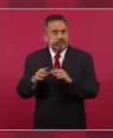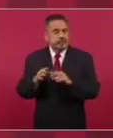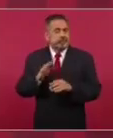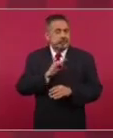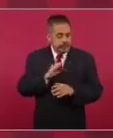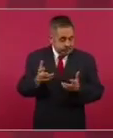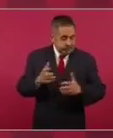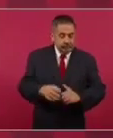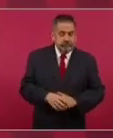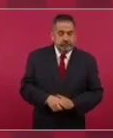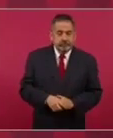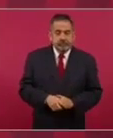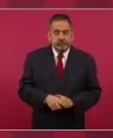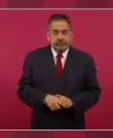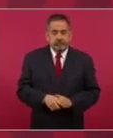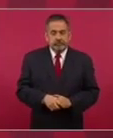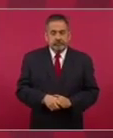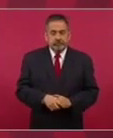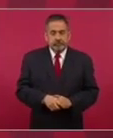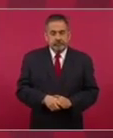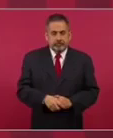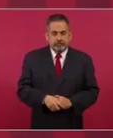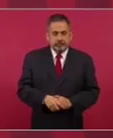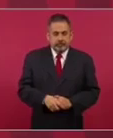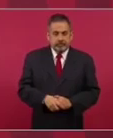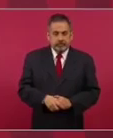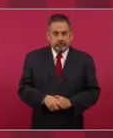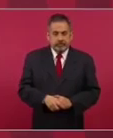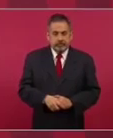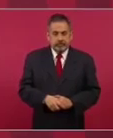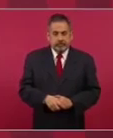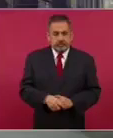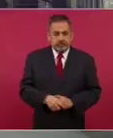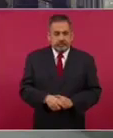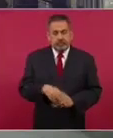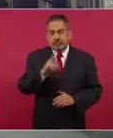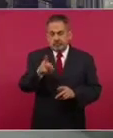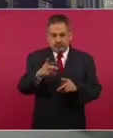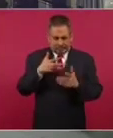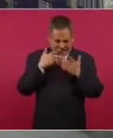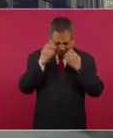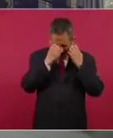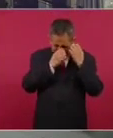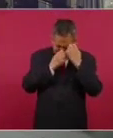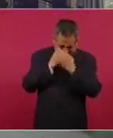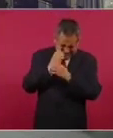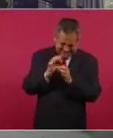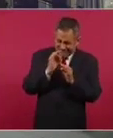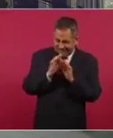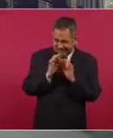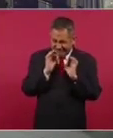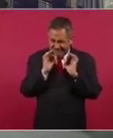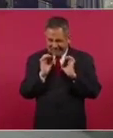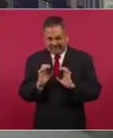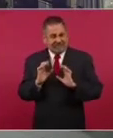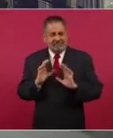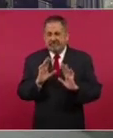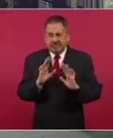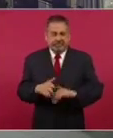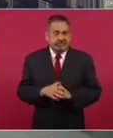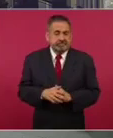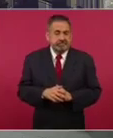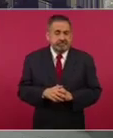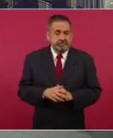hacerlo. Sí. Algo similar a la eléctrica. Sí, lo tengo bien analizado. Y